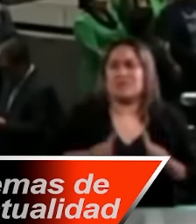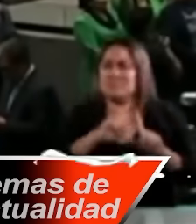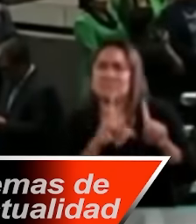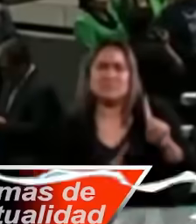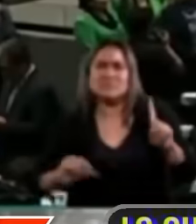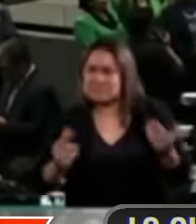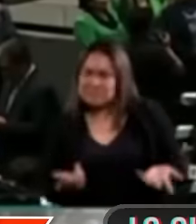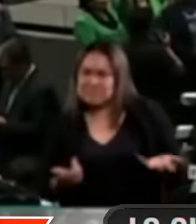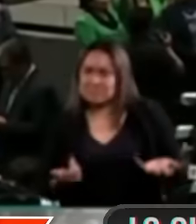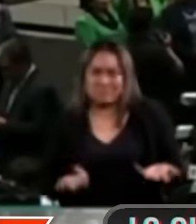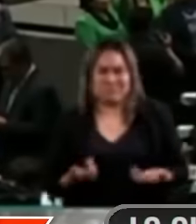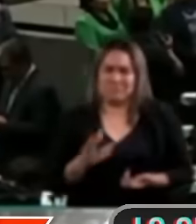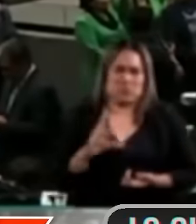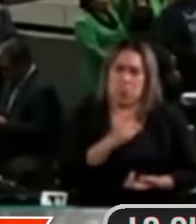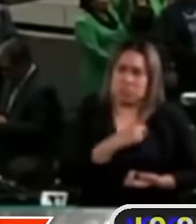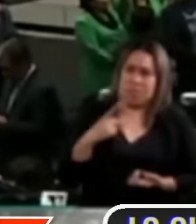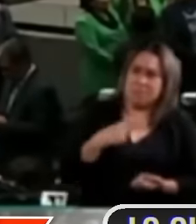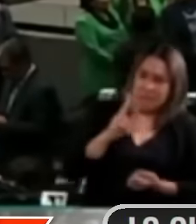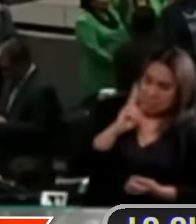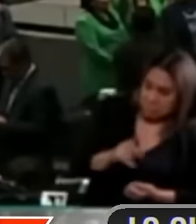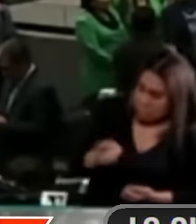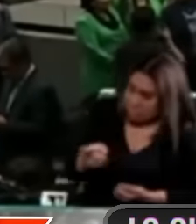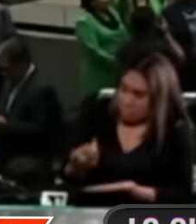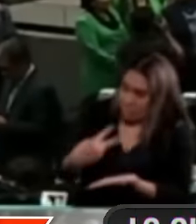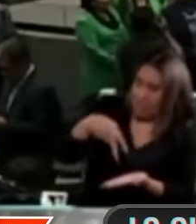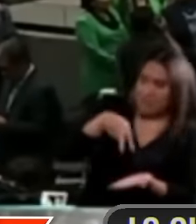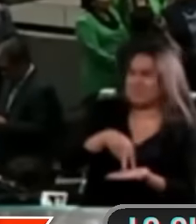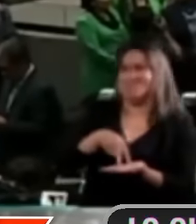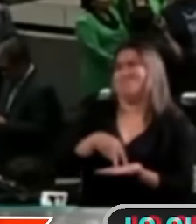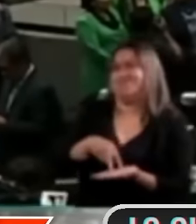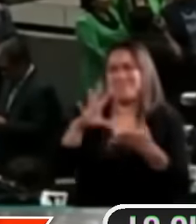observar este triste papel que acaban de venir a hacer.